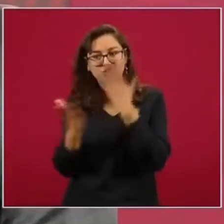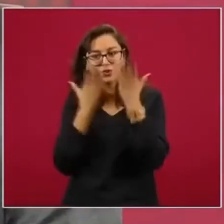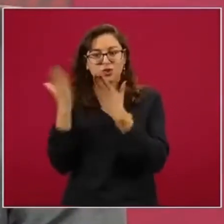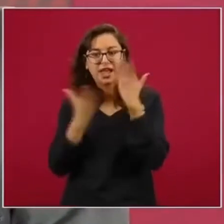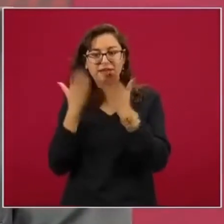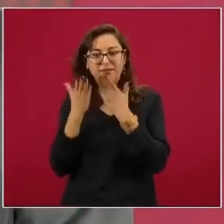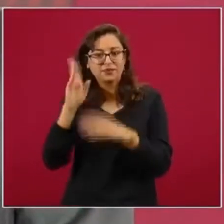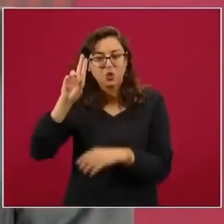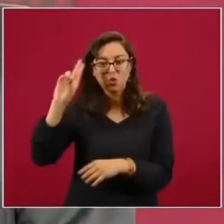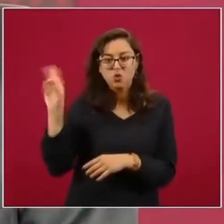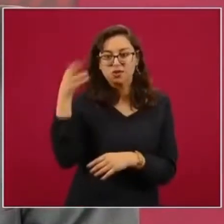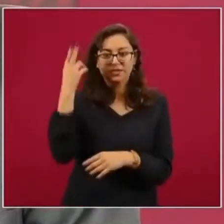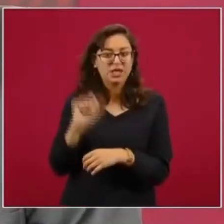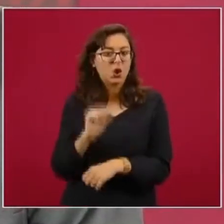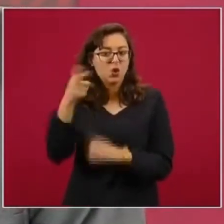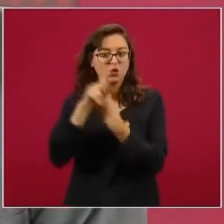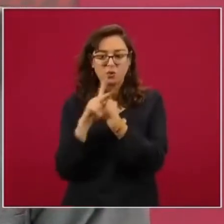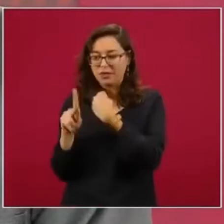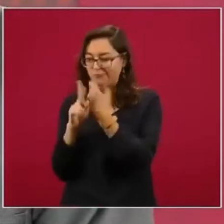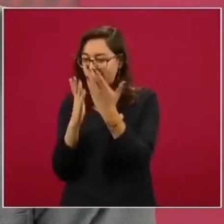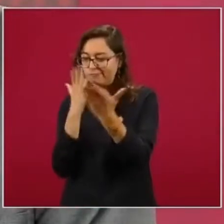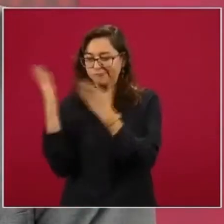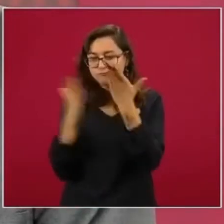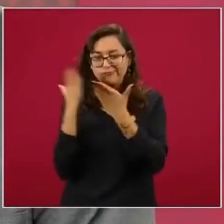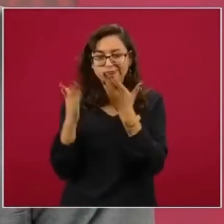a universidades del extranjero.